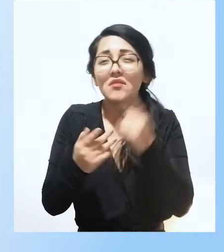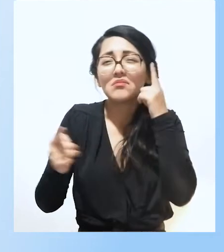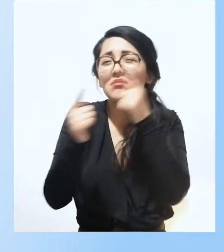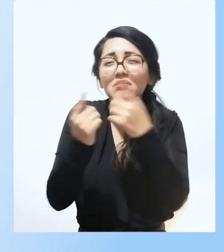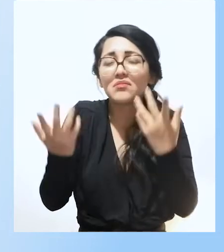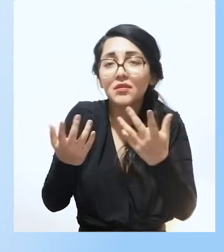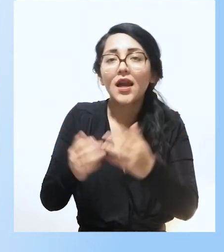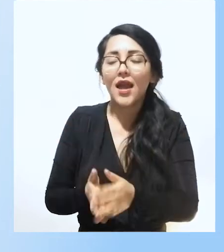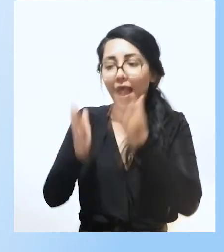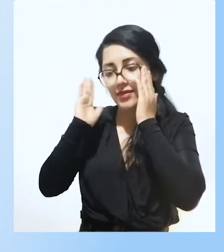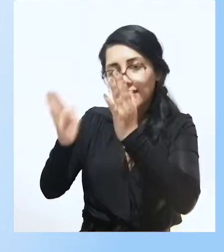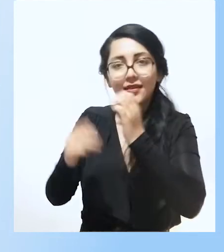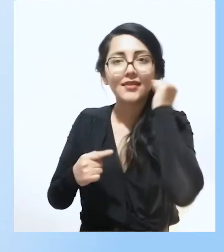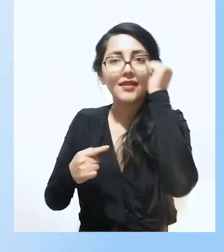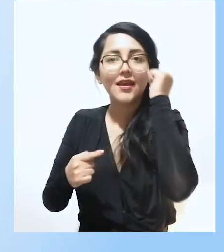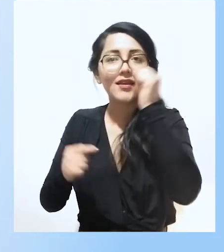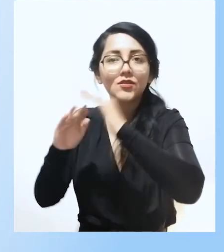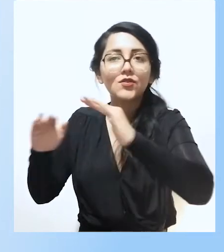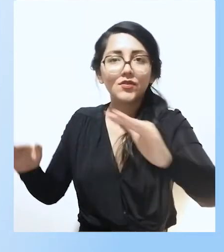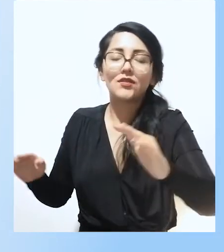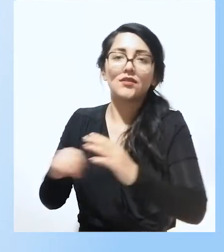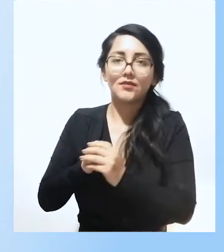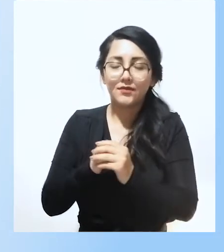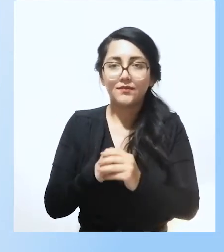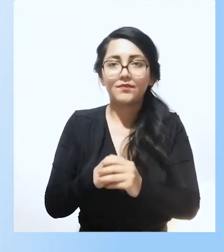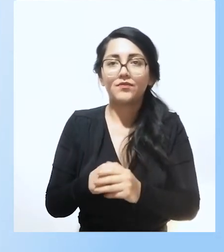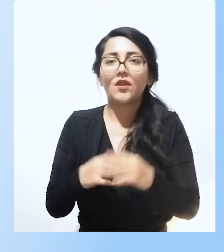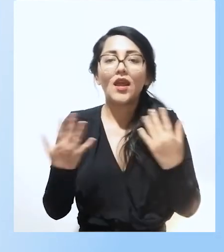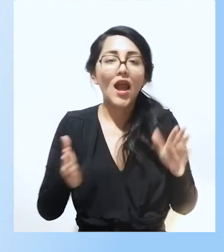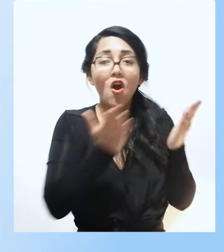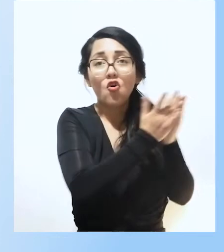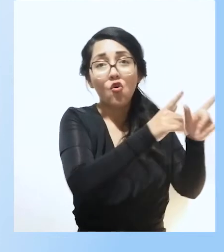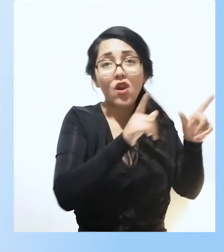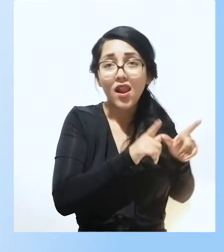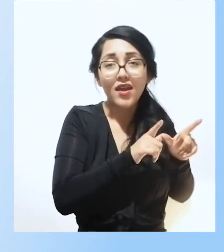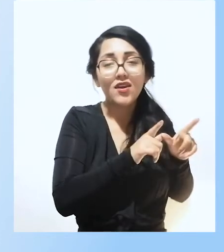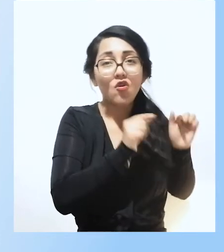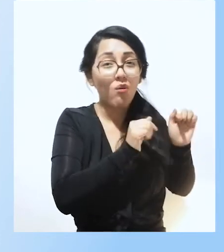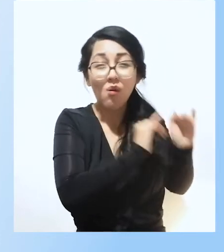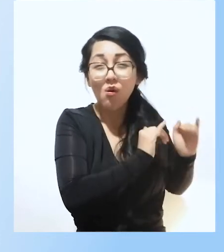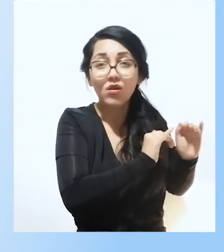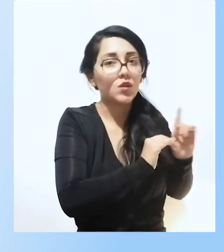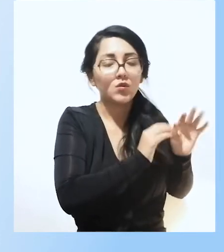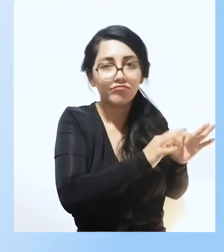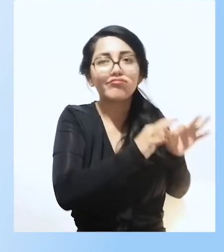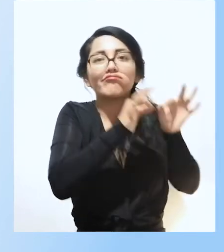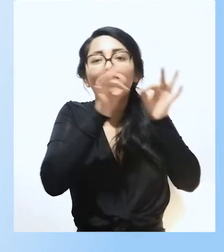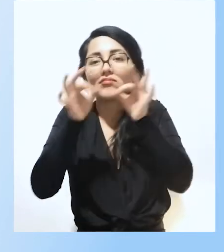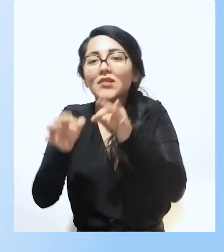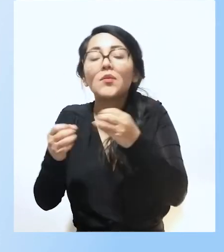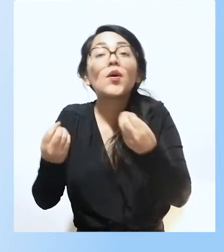que trasciende, por supuesto, la escuela y el aula. Y de la escuela trascendemos. ¿Por qué trascendemos? Porque a donde vamos,